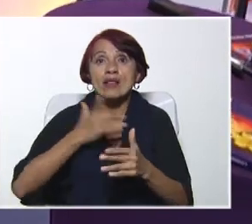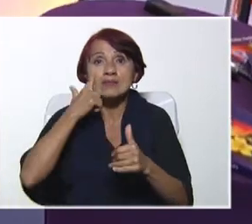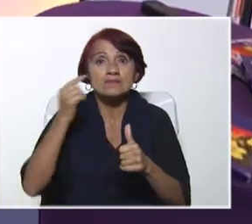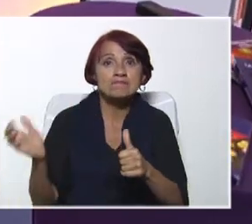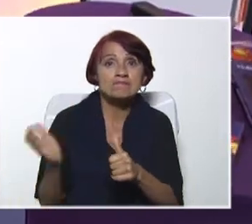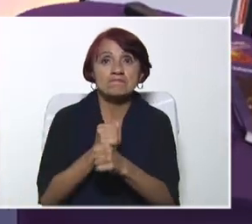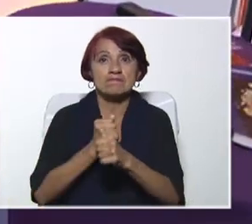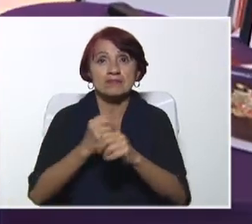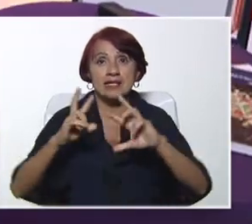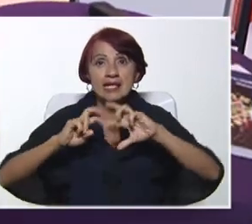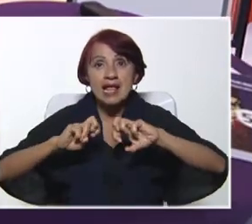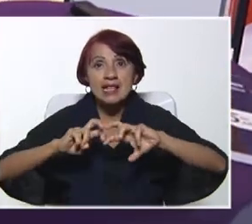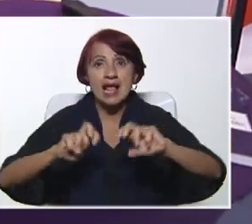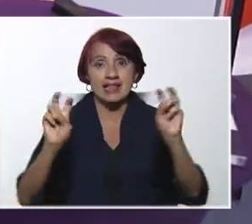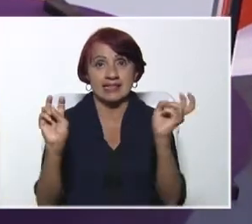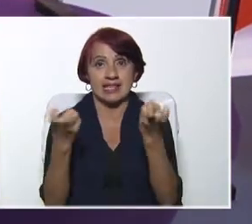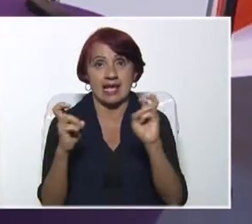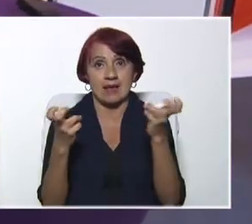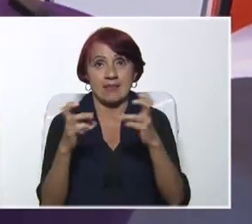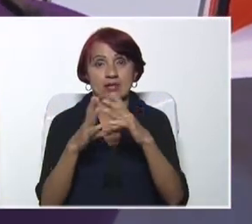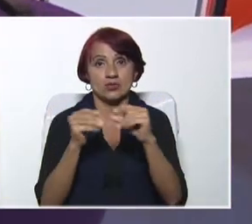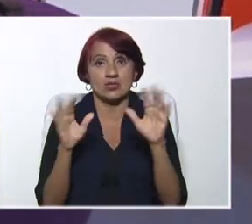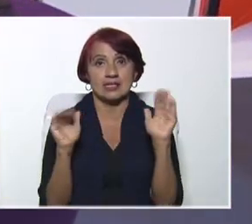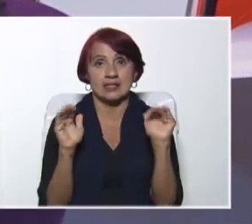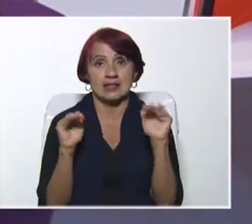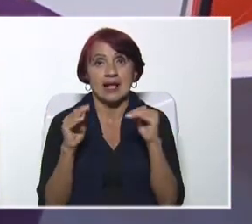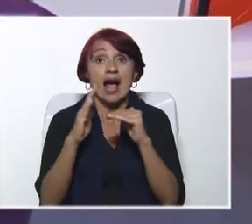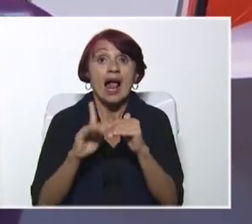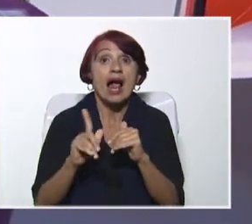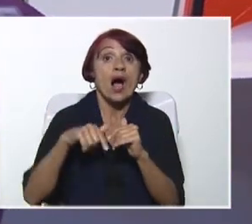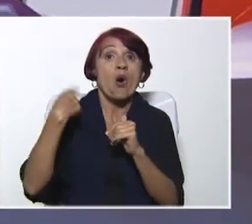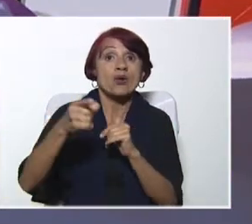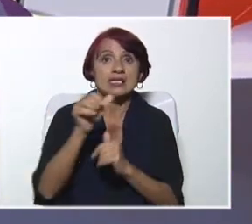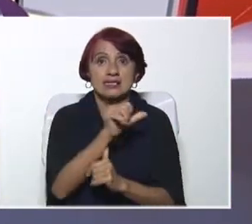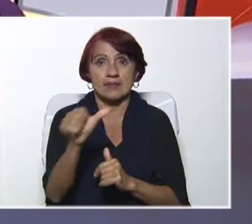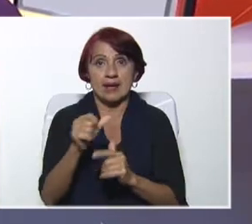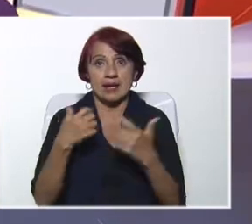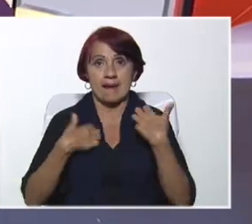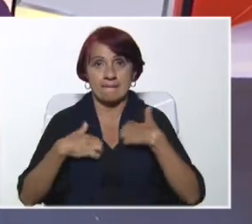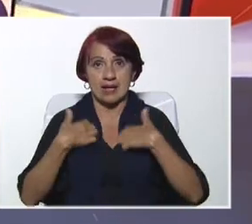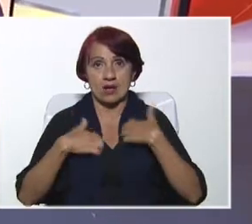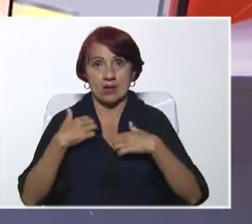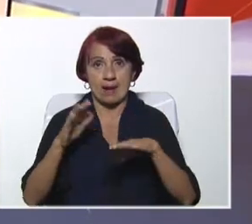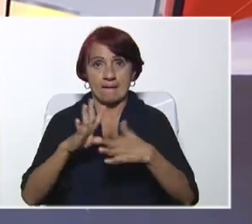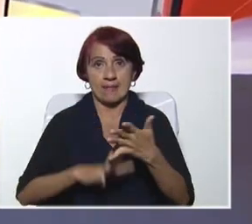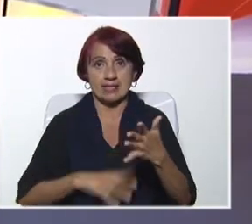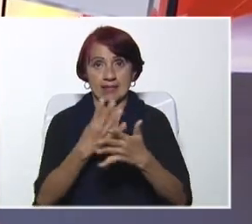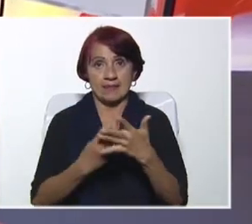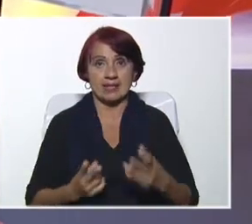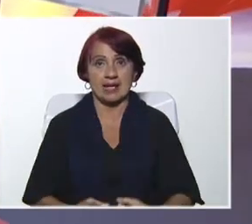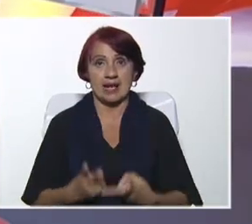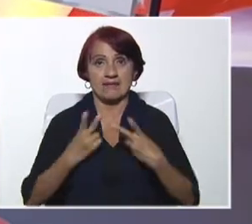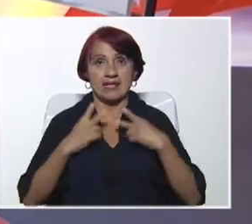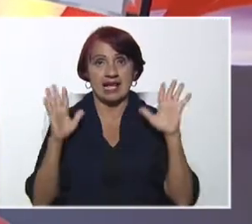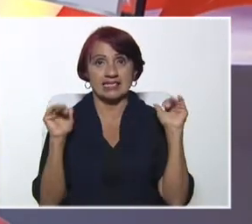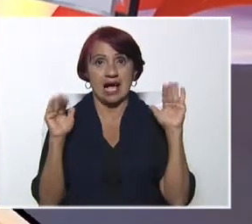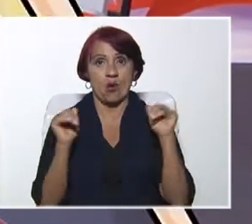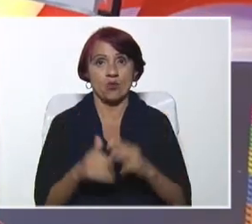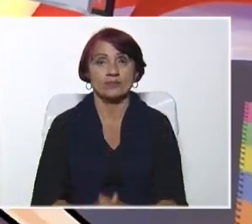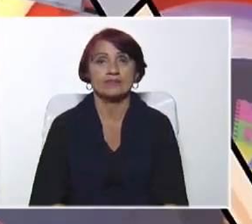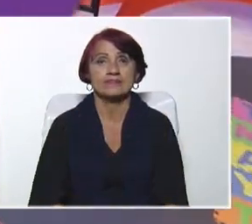contenidos. Me despido hasta la siguiente semana con los miércoles de Matemáticas para la Vida.